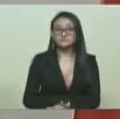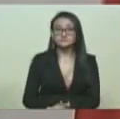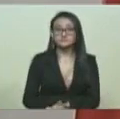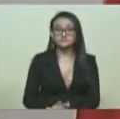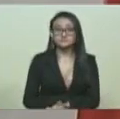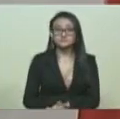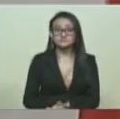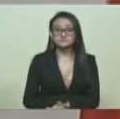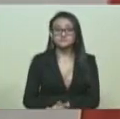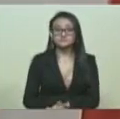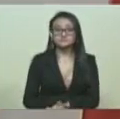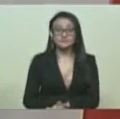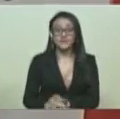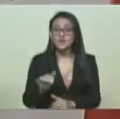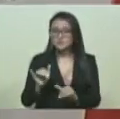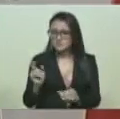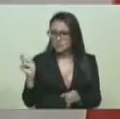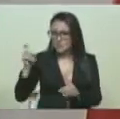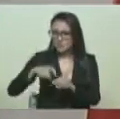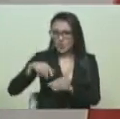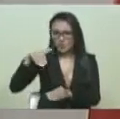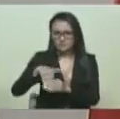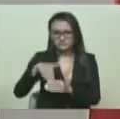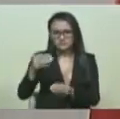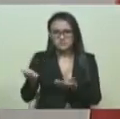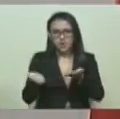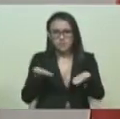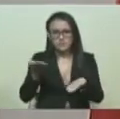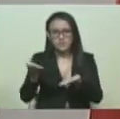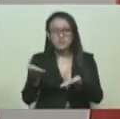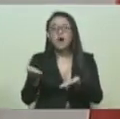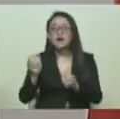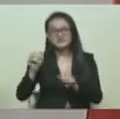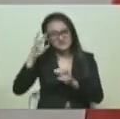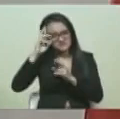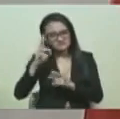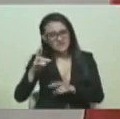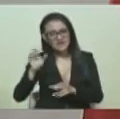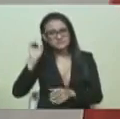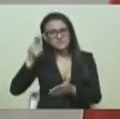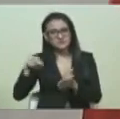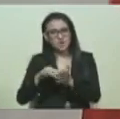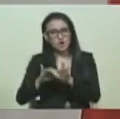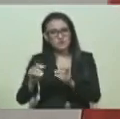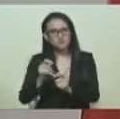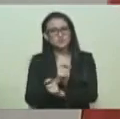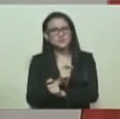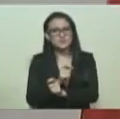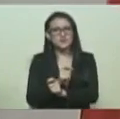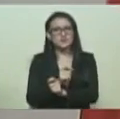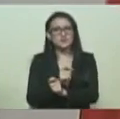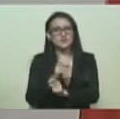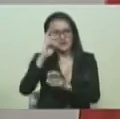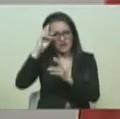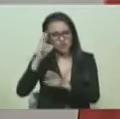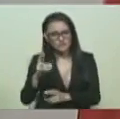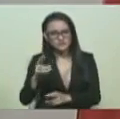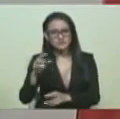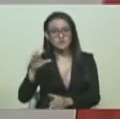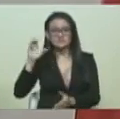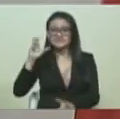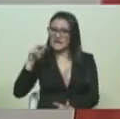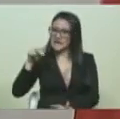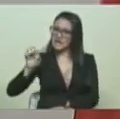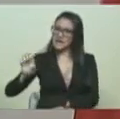terminaron inscribiendo sus candidatos, reconociendo a la Asamblea Nacional Constituyente, reconociendo al Consejo